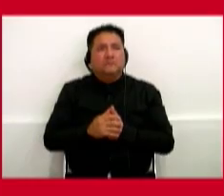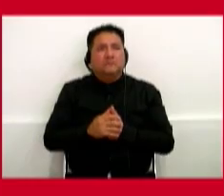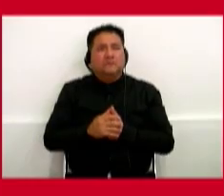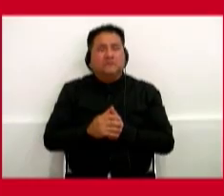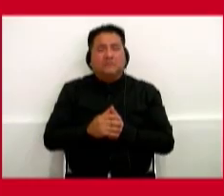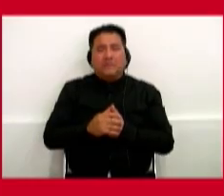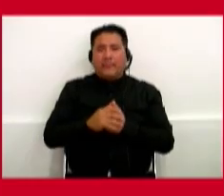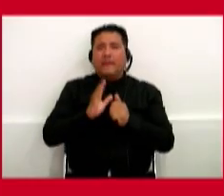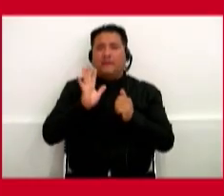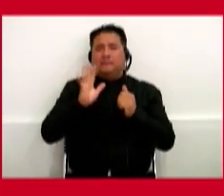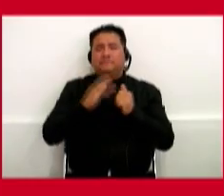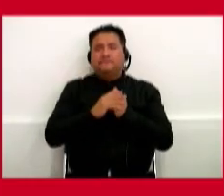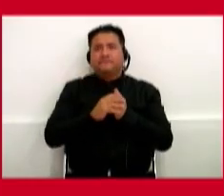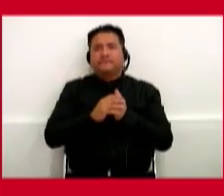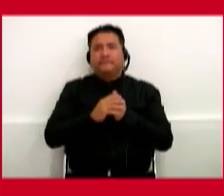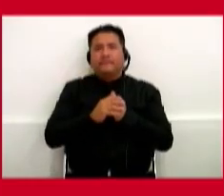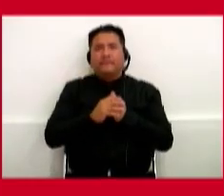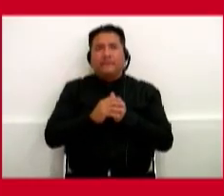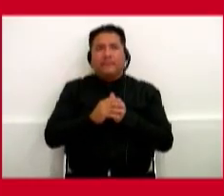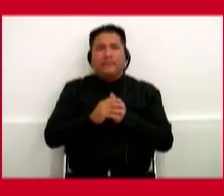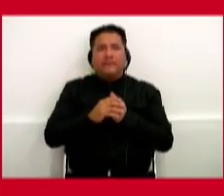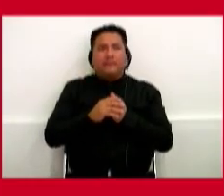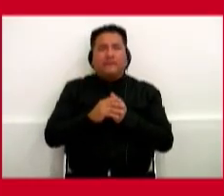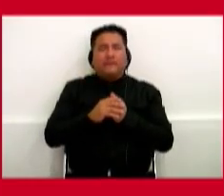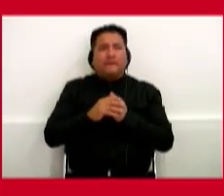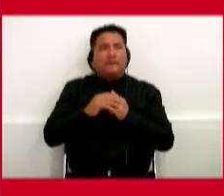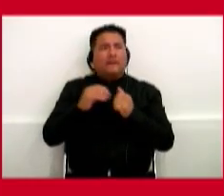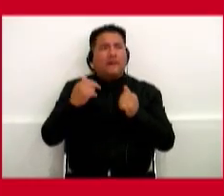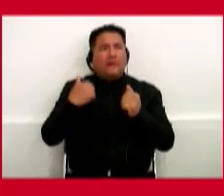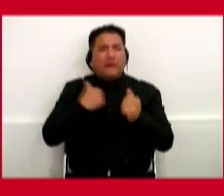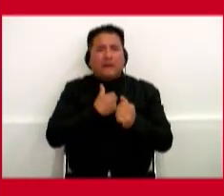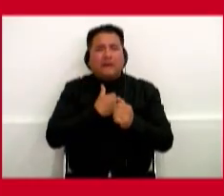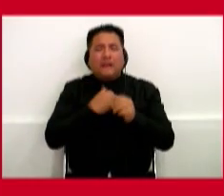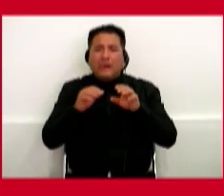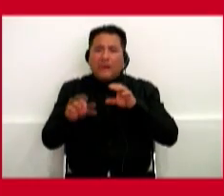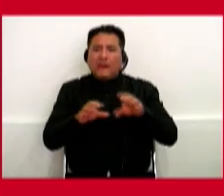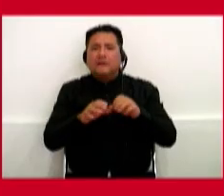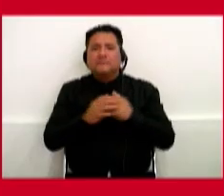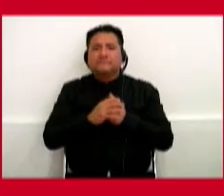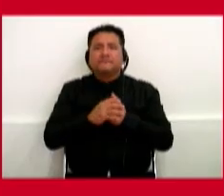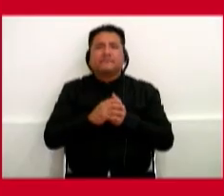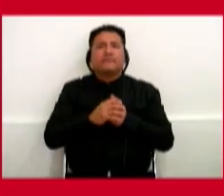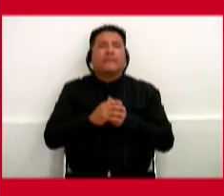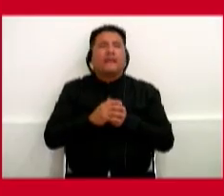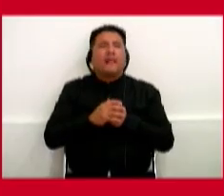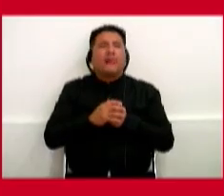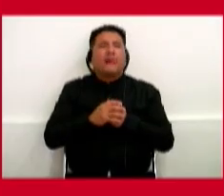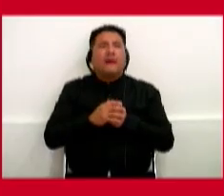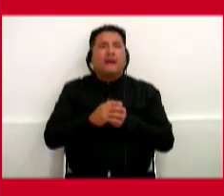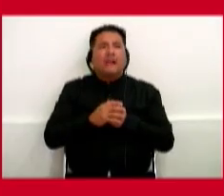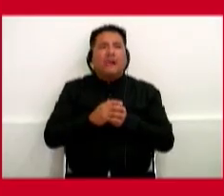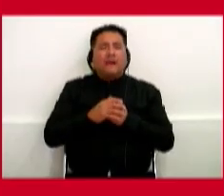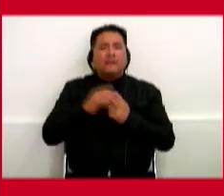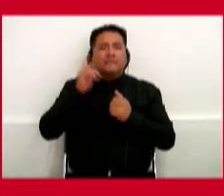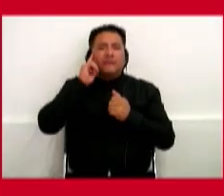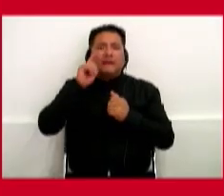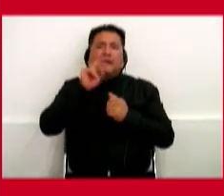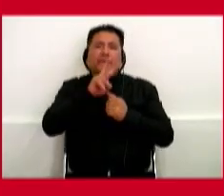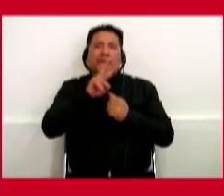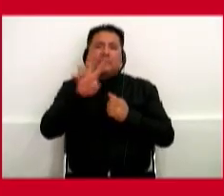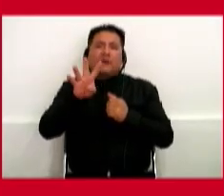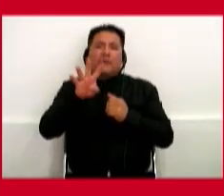Para iniciar con el diagnóstico operacional hicimos un levantamiento operativo de las condiciones operativas para 24